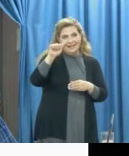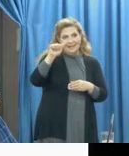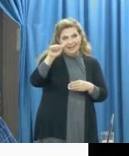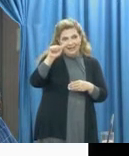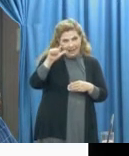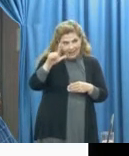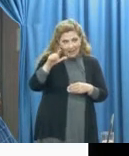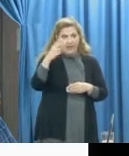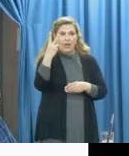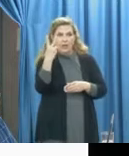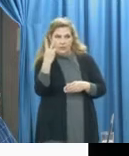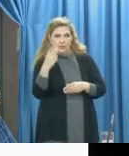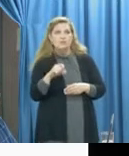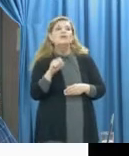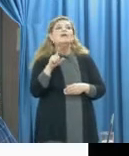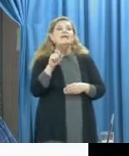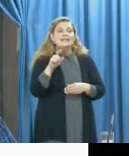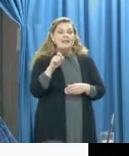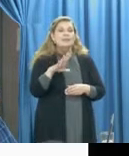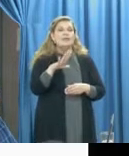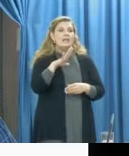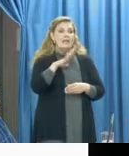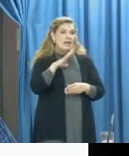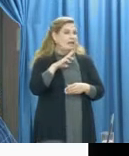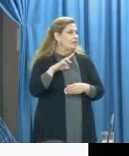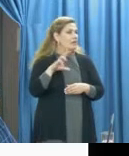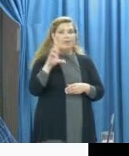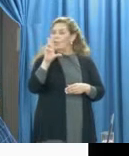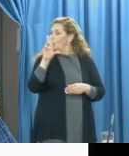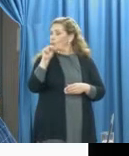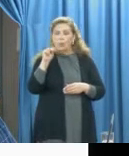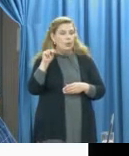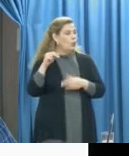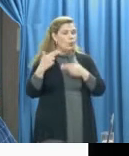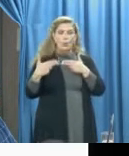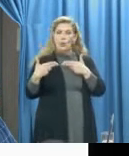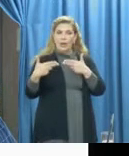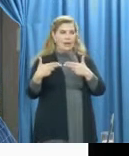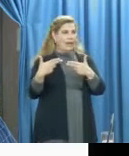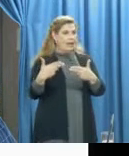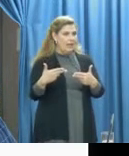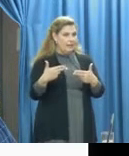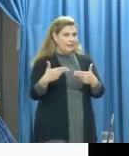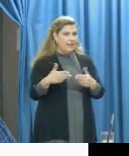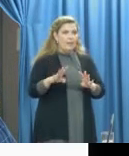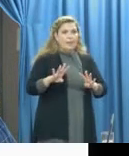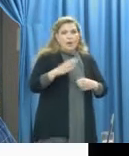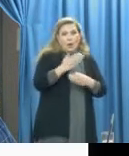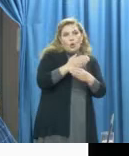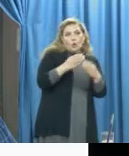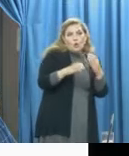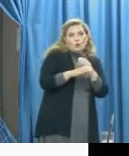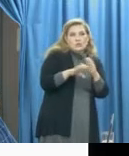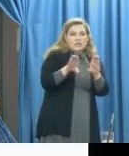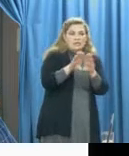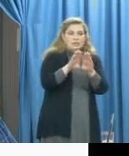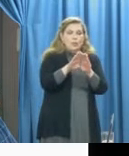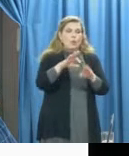la clasificación de la etiología de la sordera no hereditaria, que es por factores